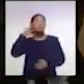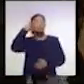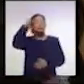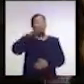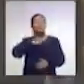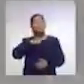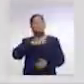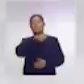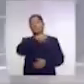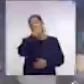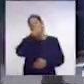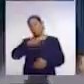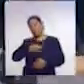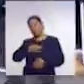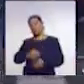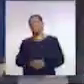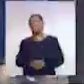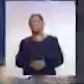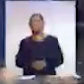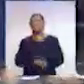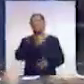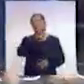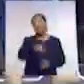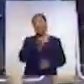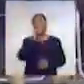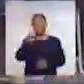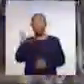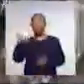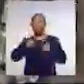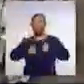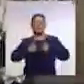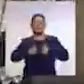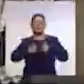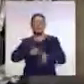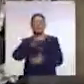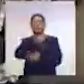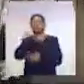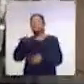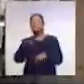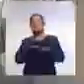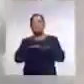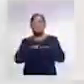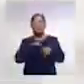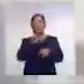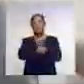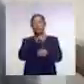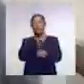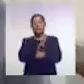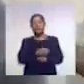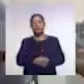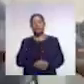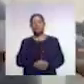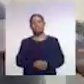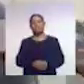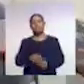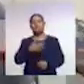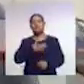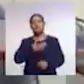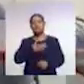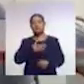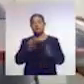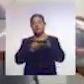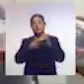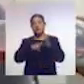pues ellos me contactan. Uriel Cruz, del municipio de Chautempan, buscó empleo como supervisor. Acabé mi carrera como ingeniero